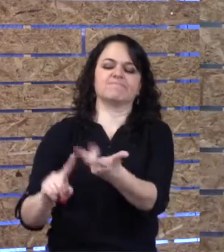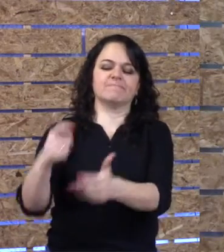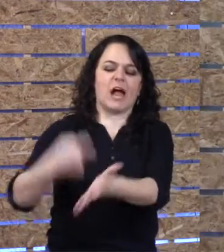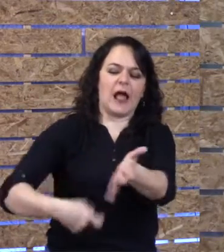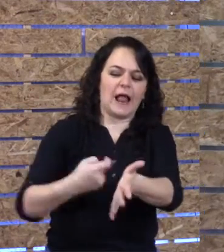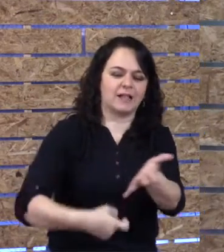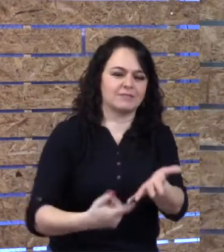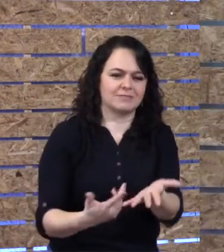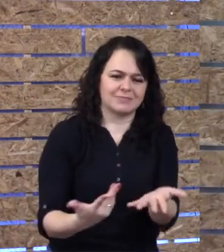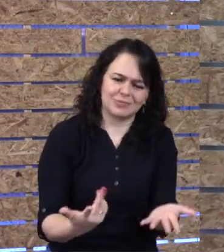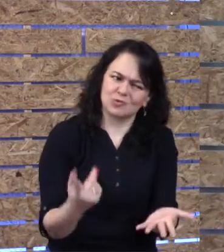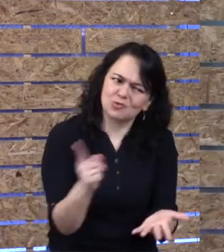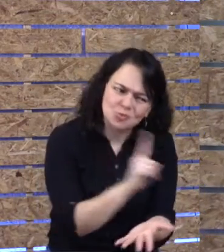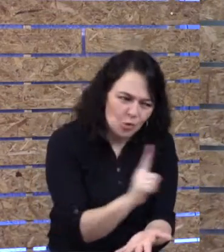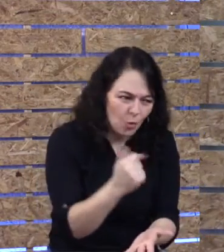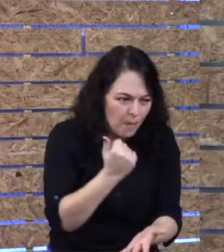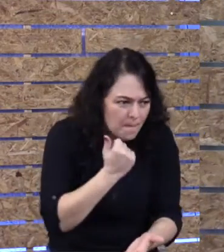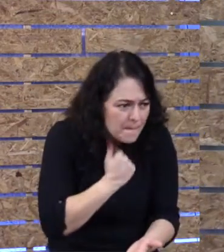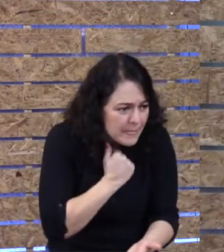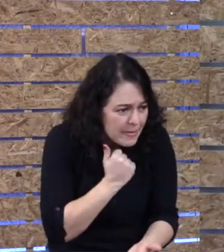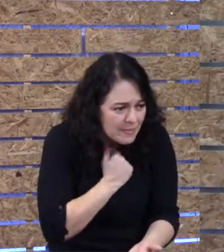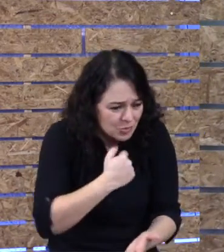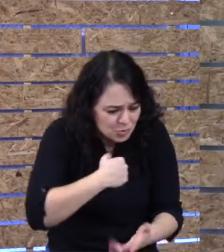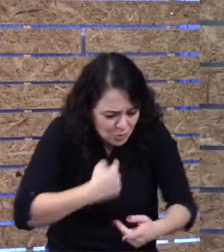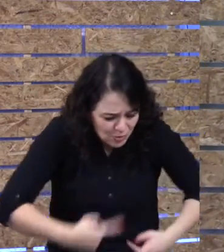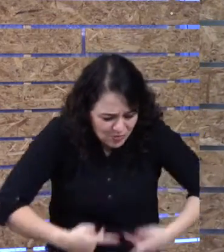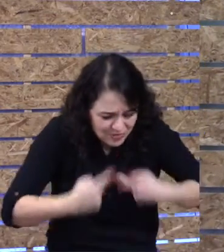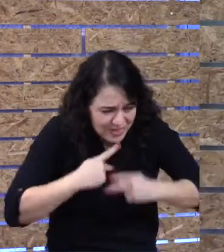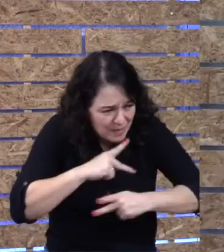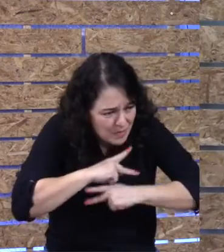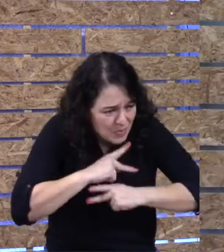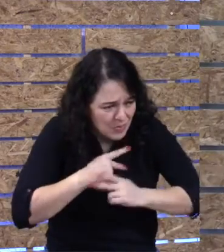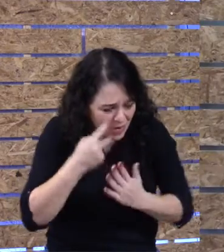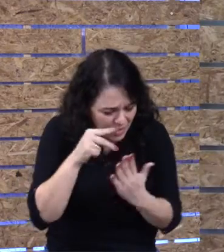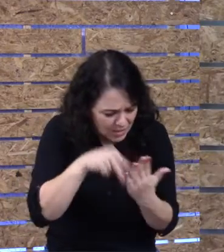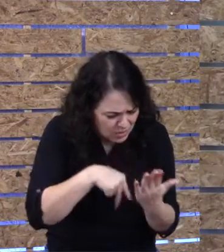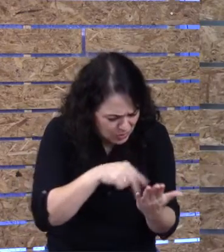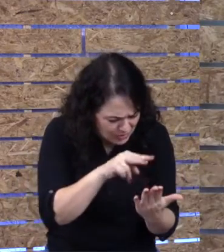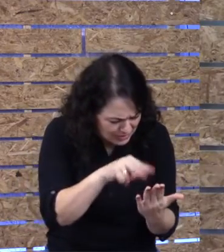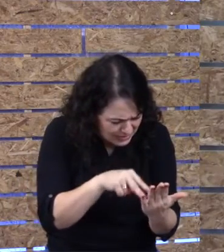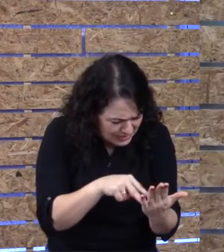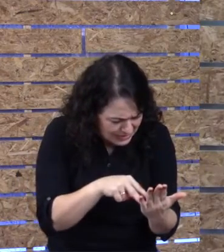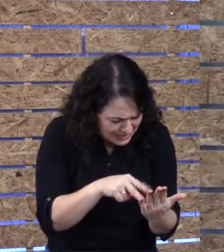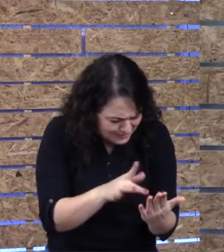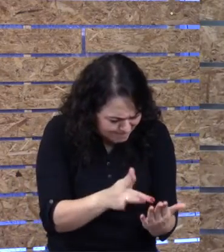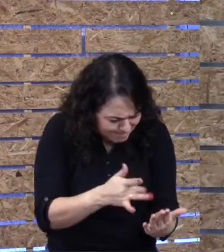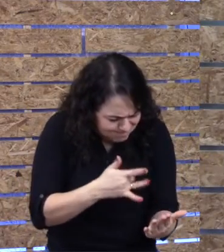de rodillas como ovejitas, que decimos, Señor, ven y ayúdame a ser tu oveja.